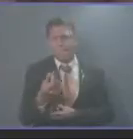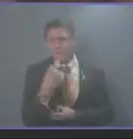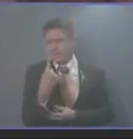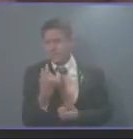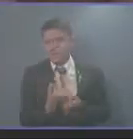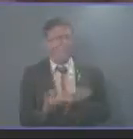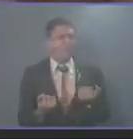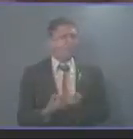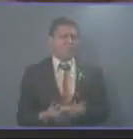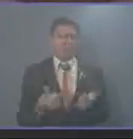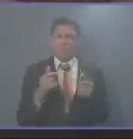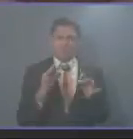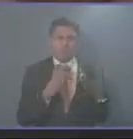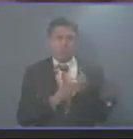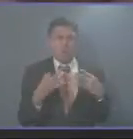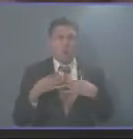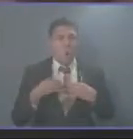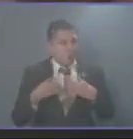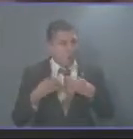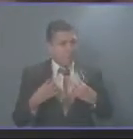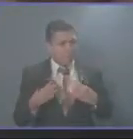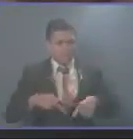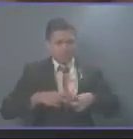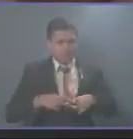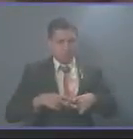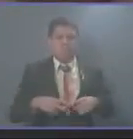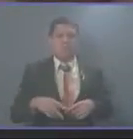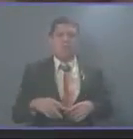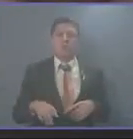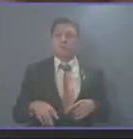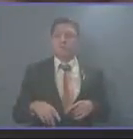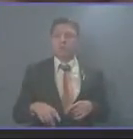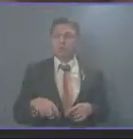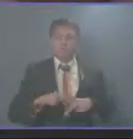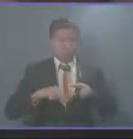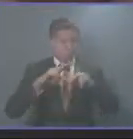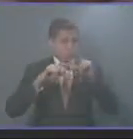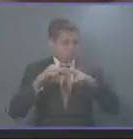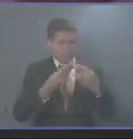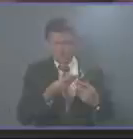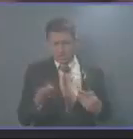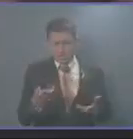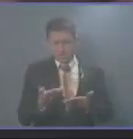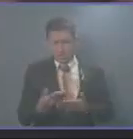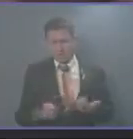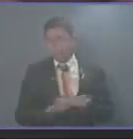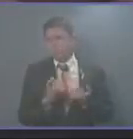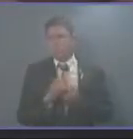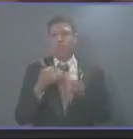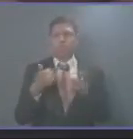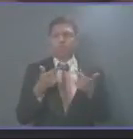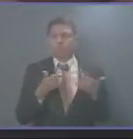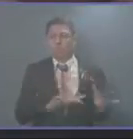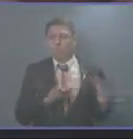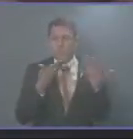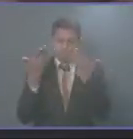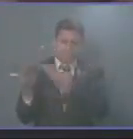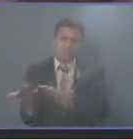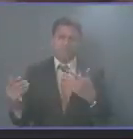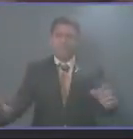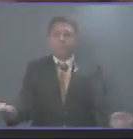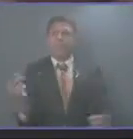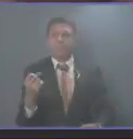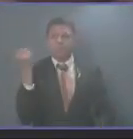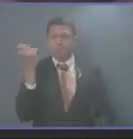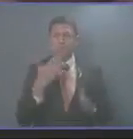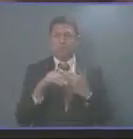medicinas, alimentos, ropa, herramientas de construcción y otros, con todo lo cual estaba valorado